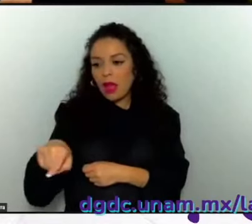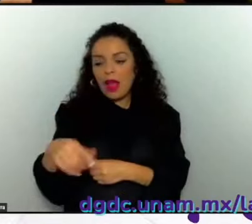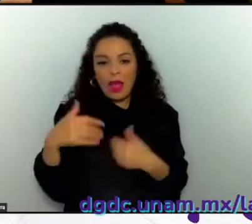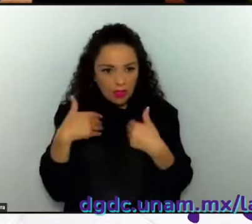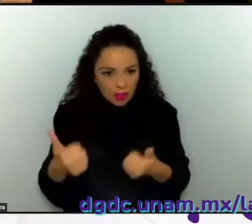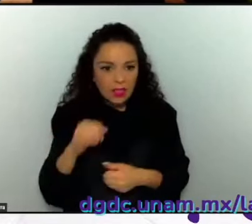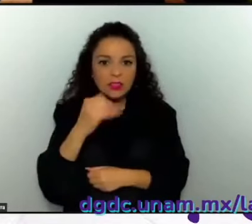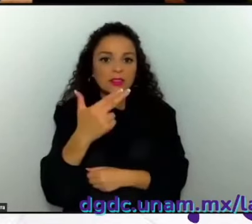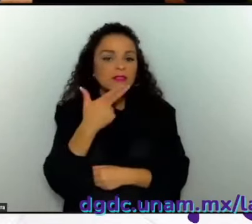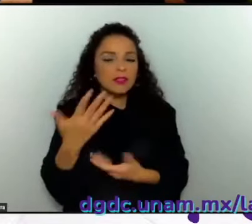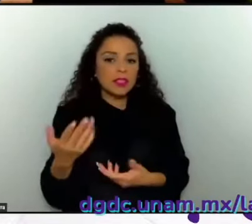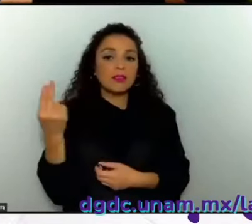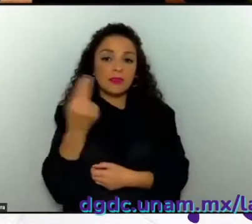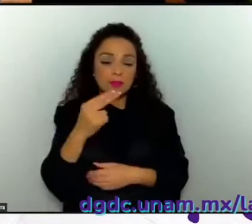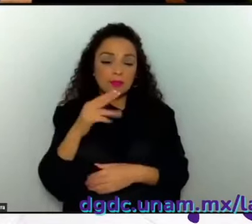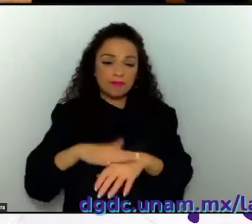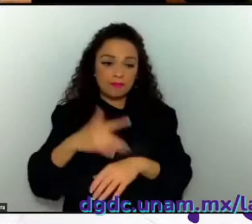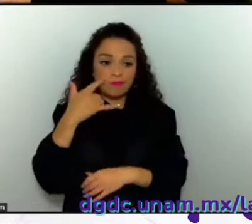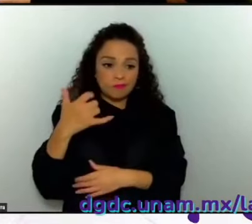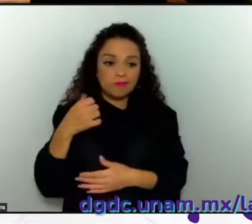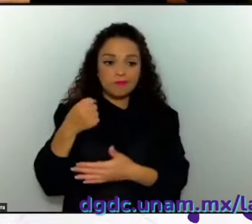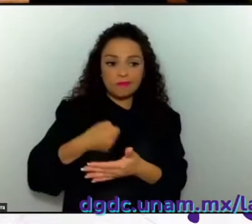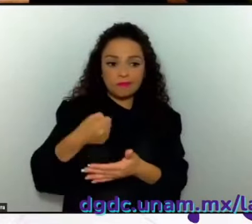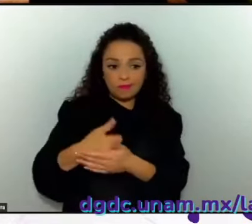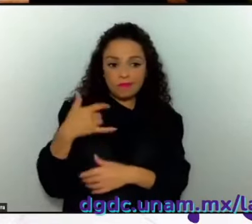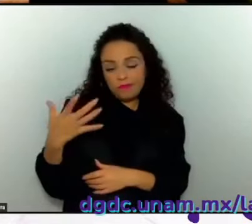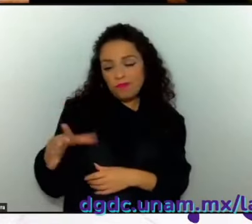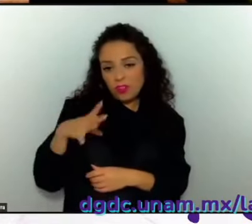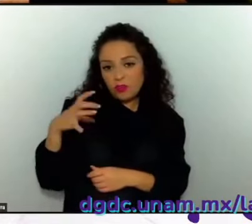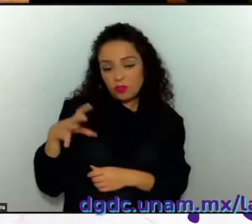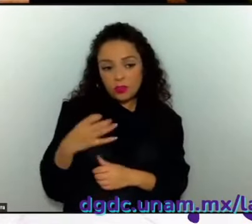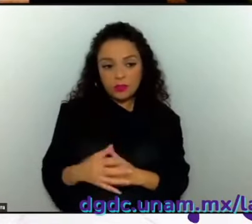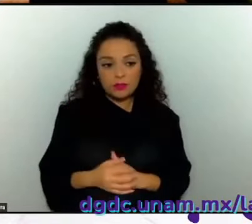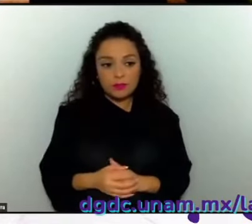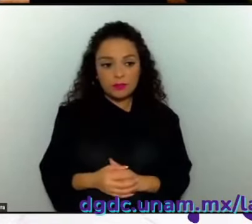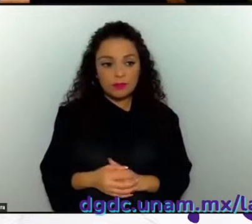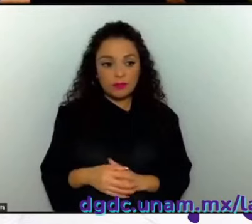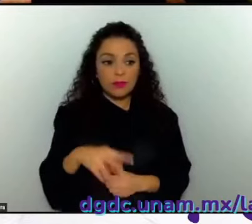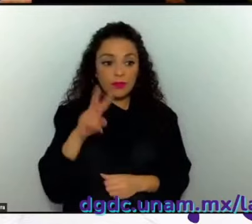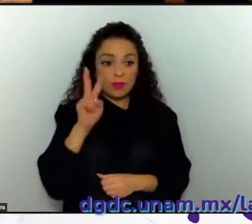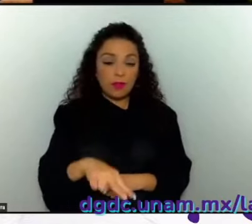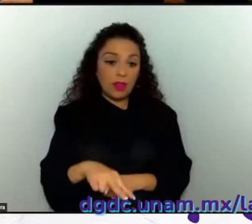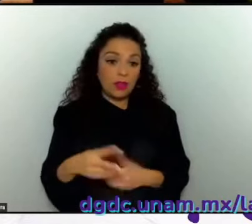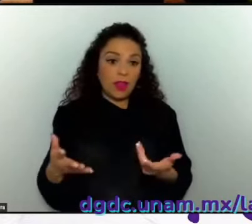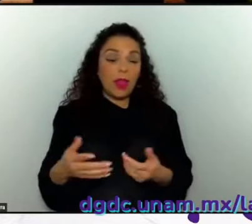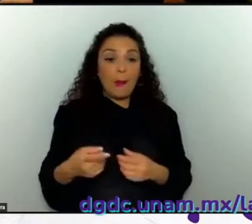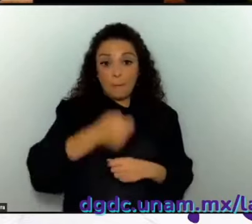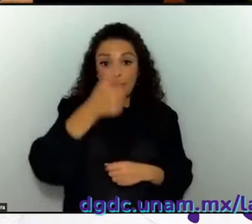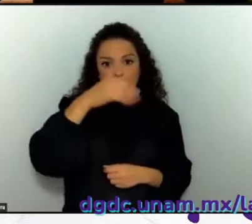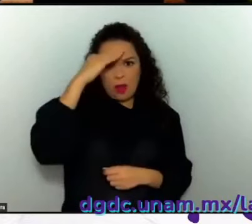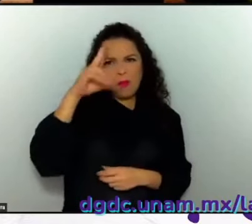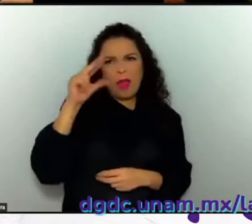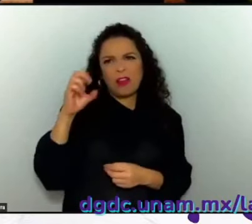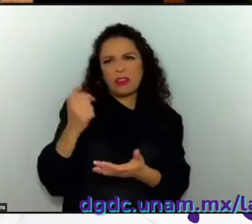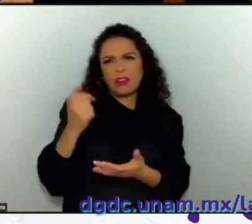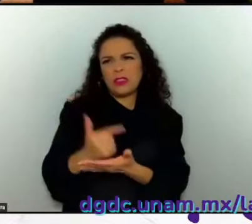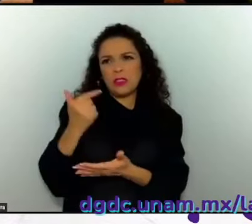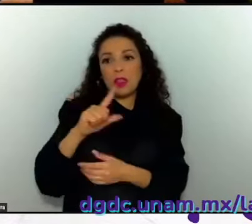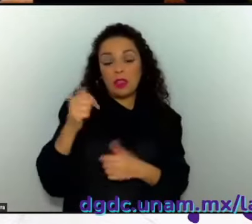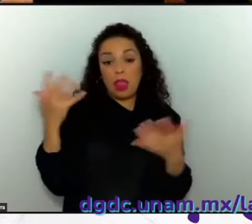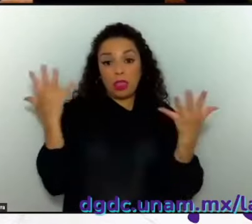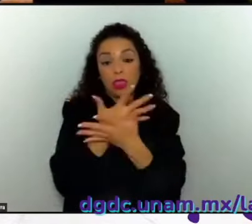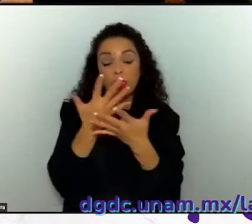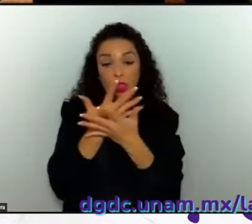estábamos muy complacientes pensando que la cosa no era en ese sentido tan grave y creo que está más grave de lo que pensamos. Pero sí, por otro lado, bueno, aquí estamos, el mundo